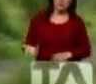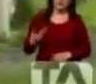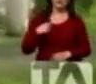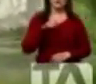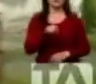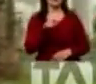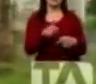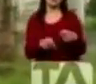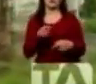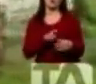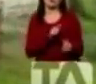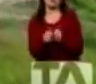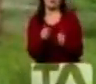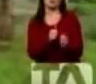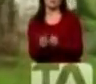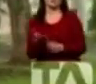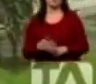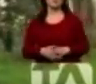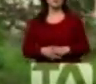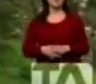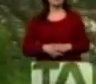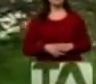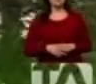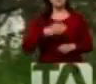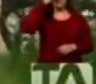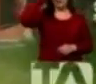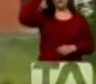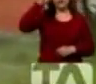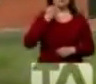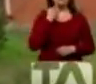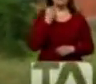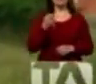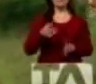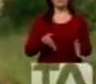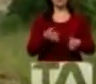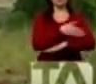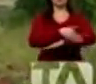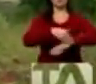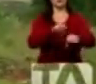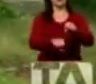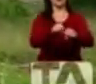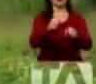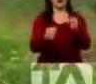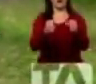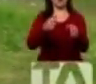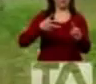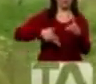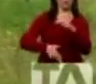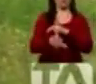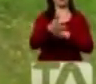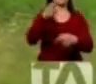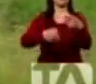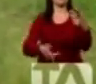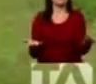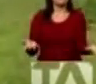pretexto de que de pronto no pueden pasar porque... Ese es otro tema, ¿no? Lamentablemente la policía viene y les indican que como la vía está en mal estado, los vehículos no pueden acceder. Claro, pero